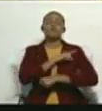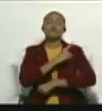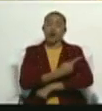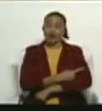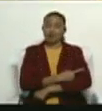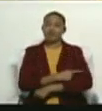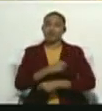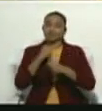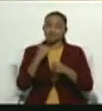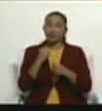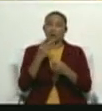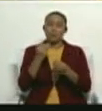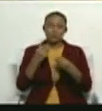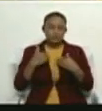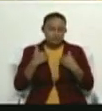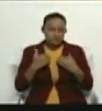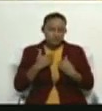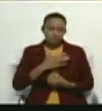de los golpes, ahí está.